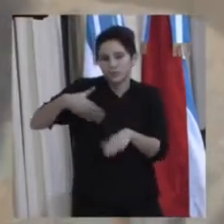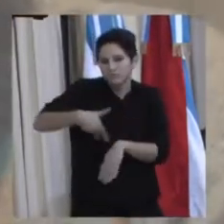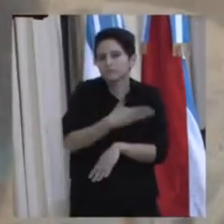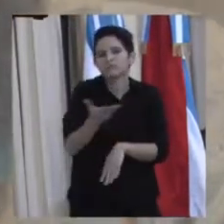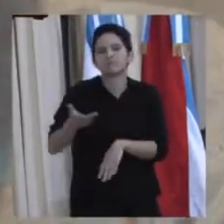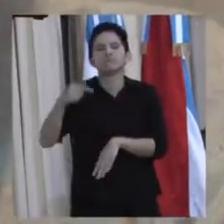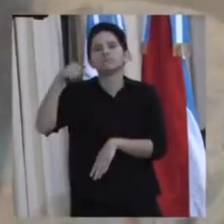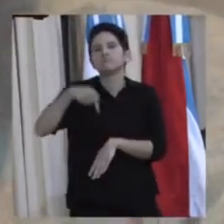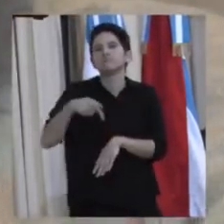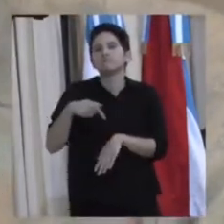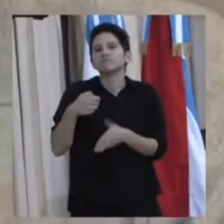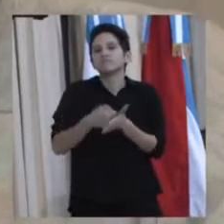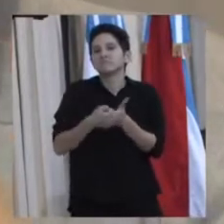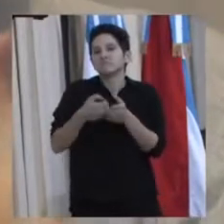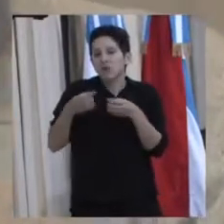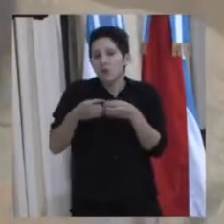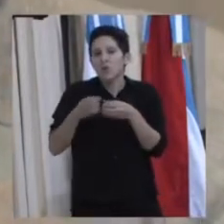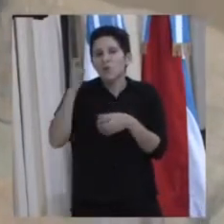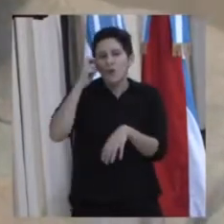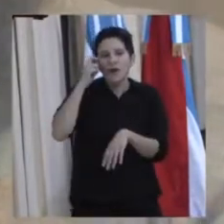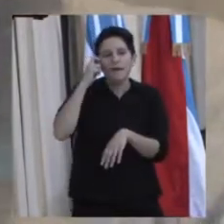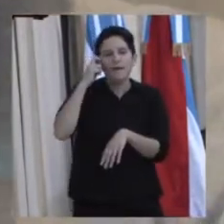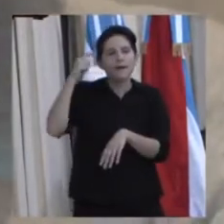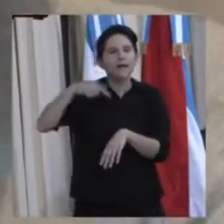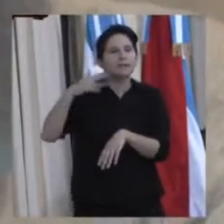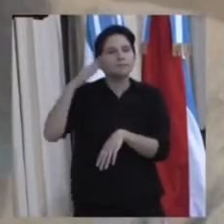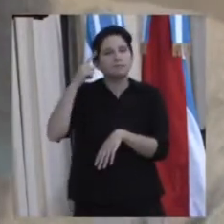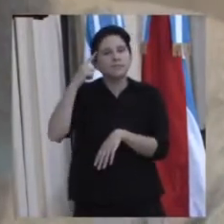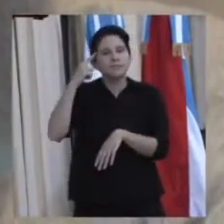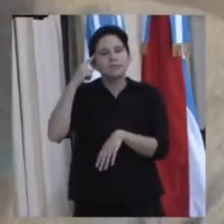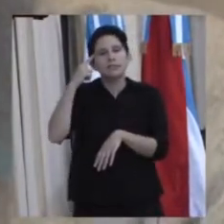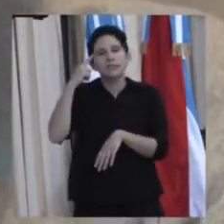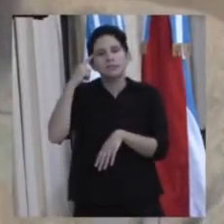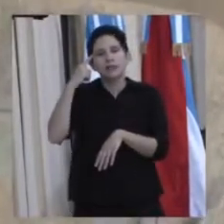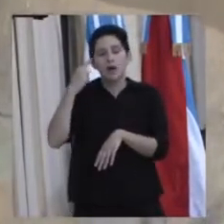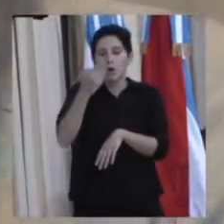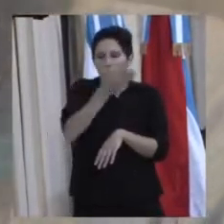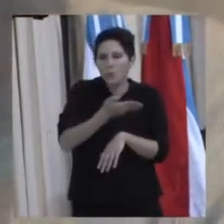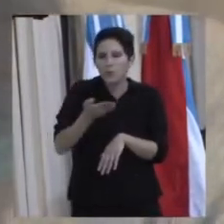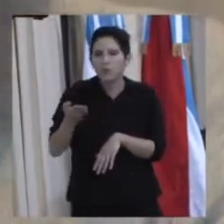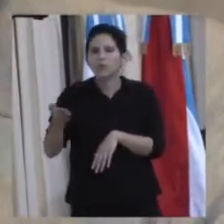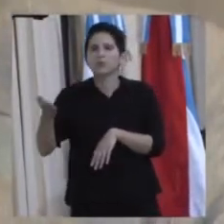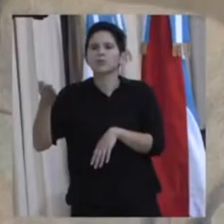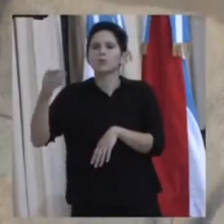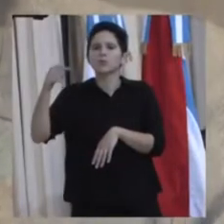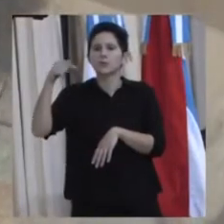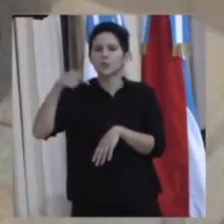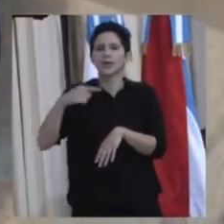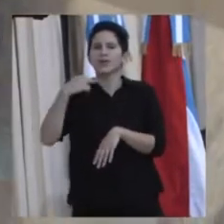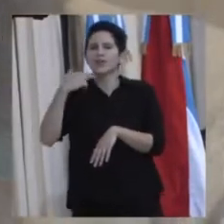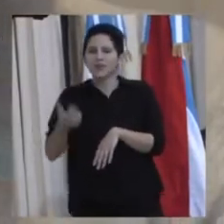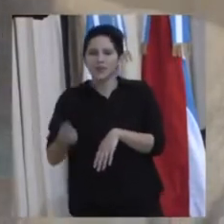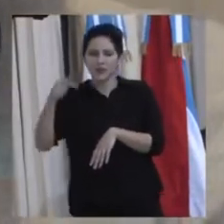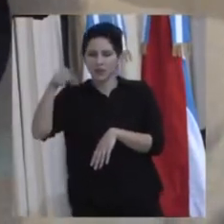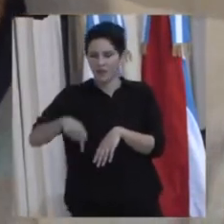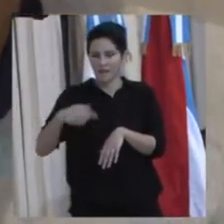la Unión Cívica, ¿no? Que representase la autenticidad emocional y humana de los ciudadanos austeros, de los hijos de